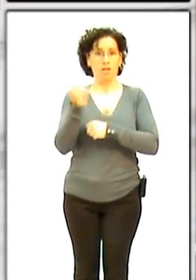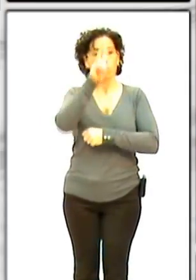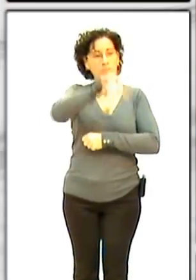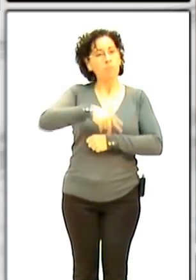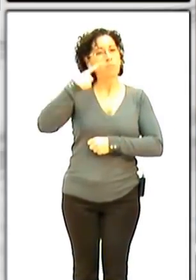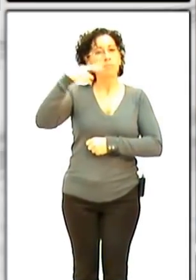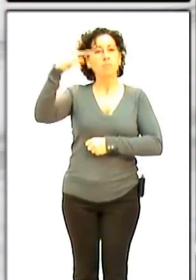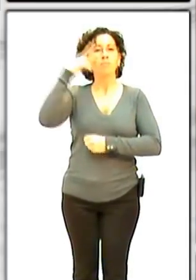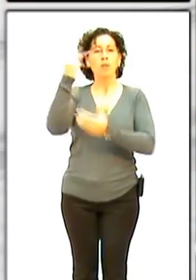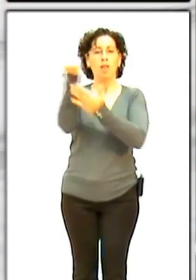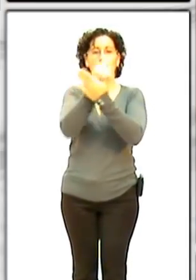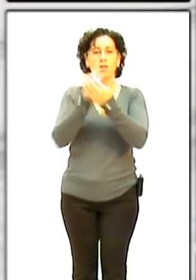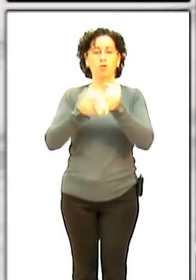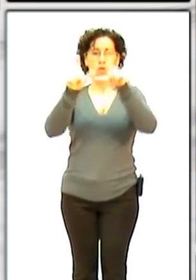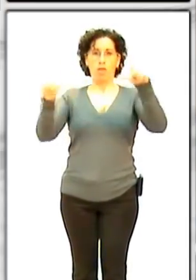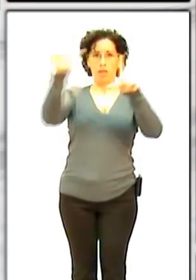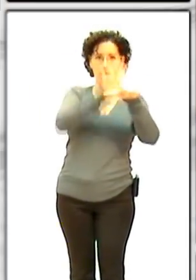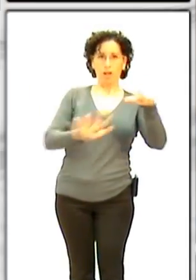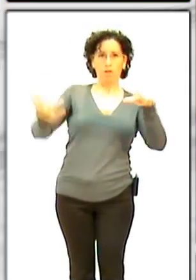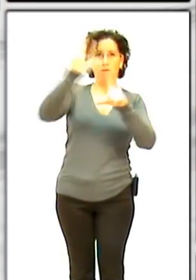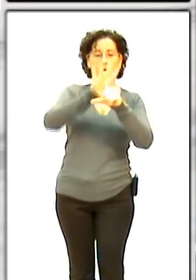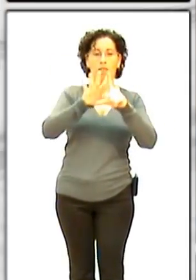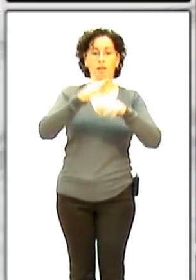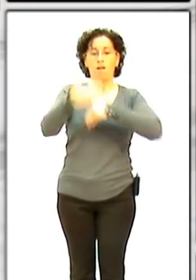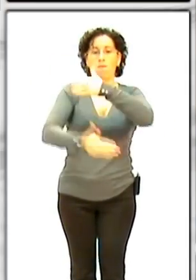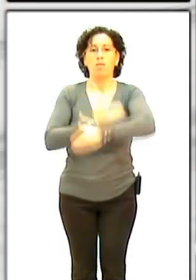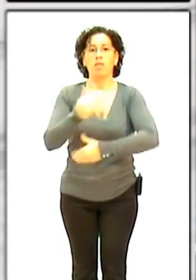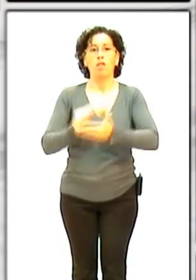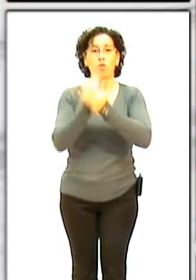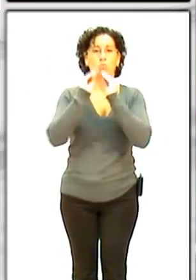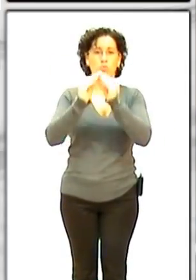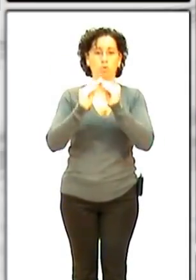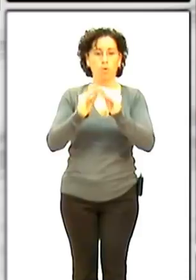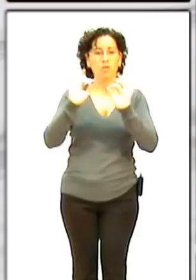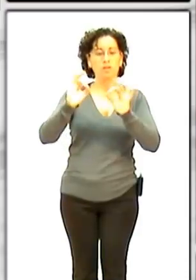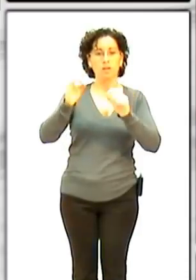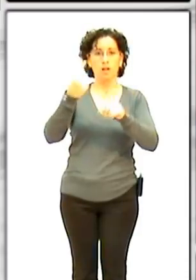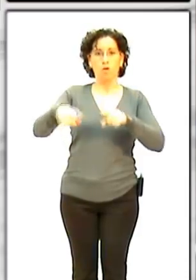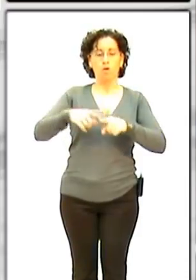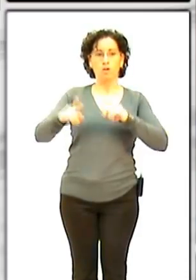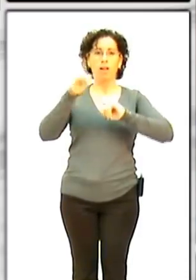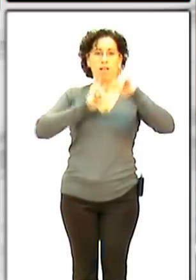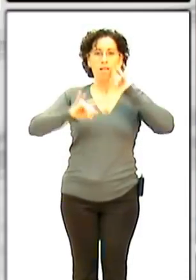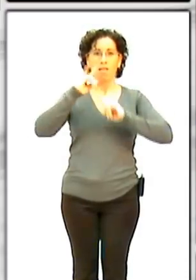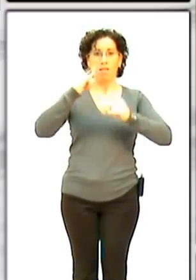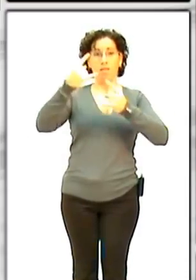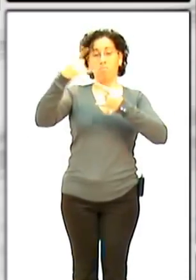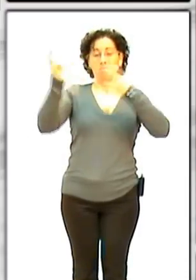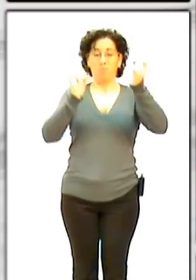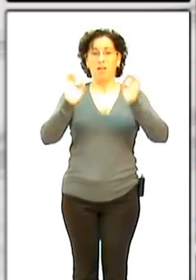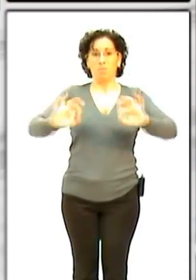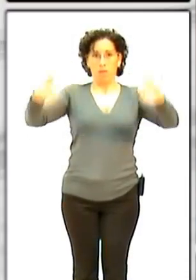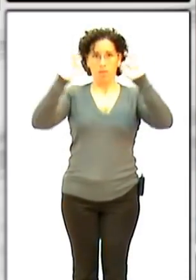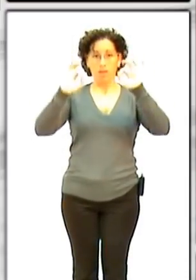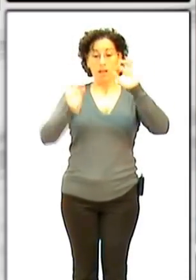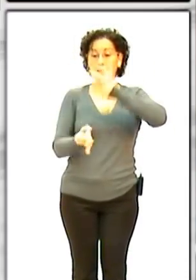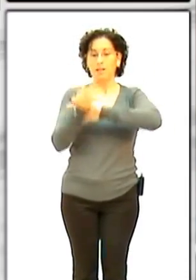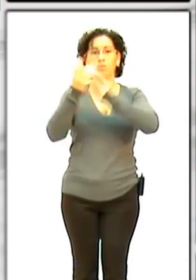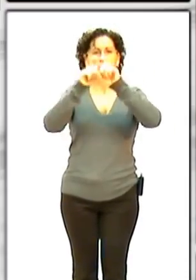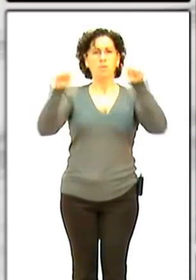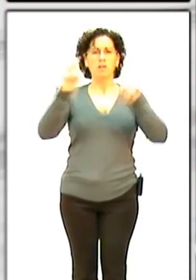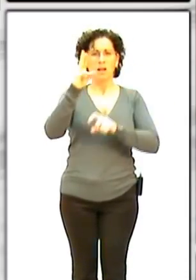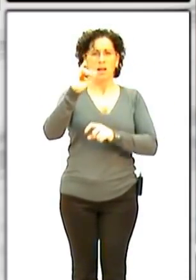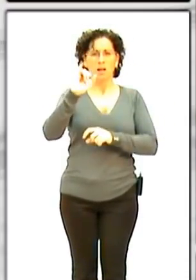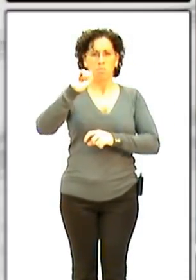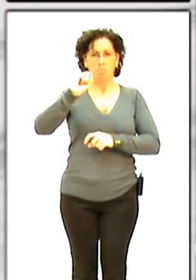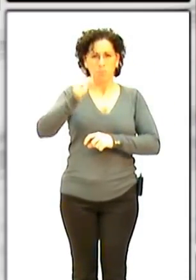diseño de interfaces avanzadas y postproducción de efectos especiales. Y hace 5 años funda una empresa que se llama Pixstorm,